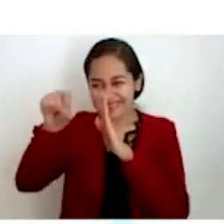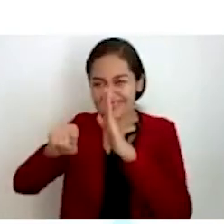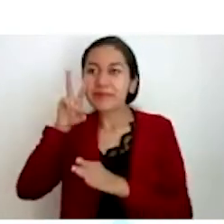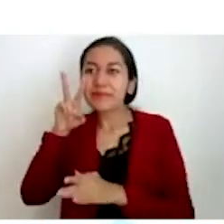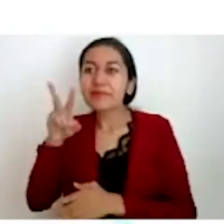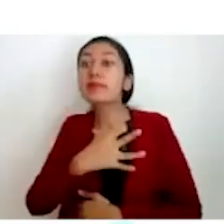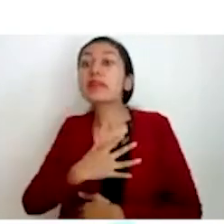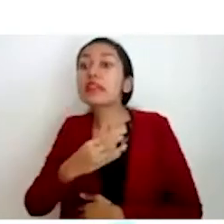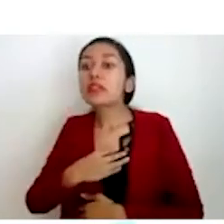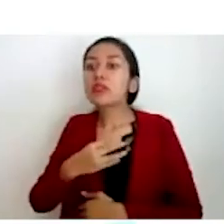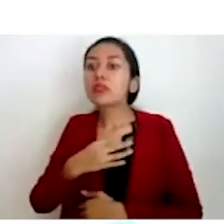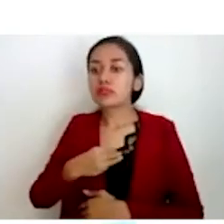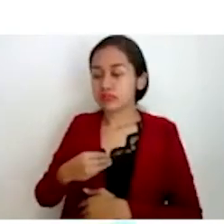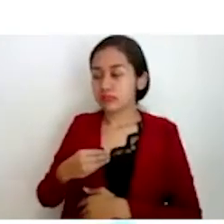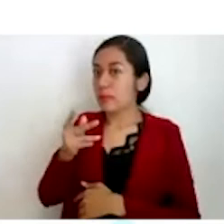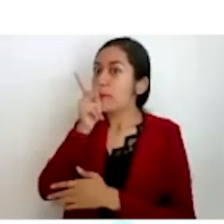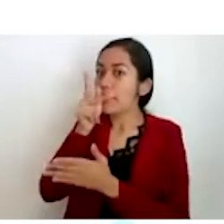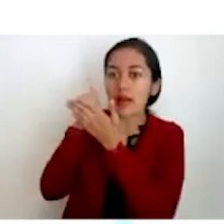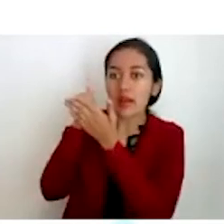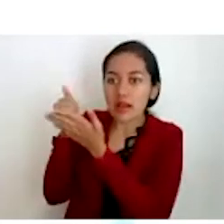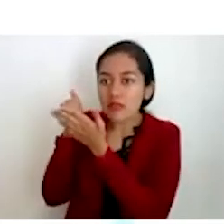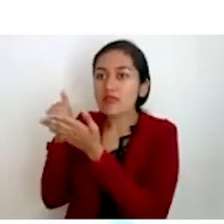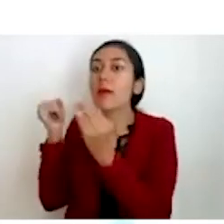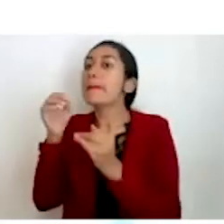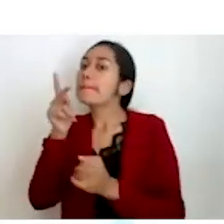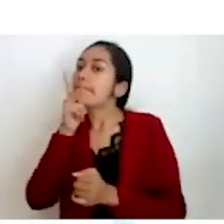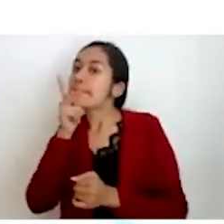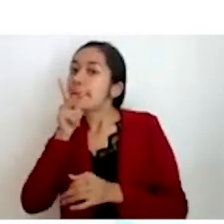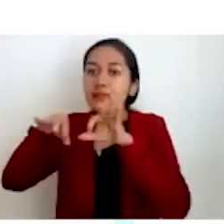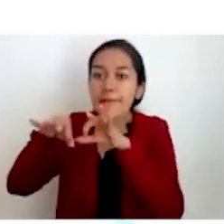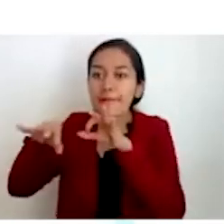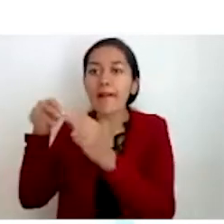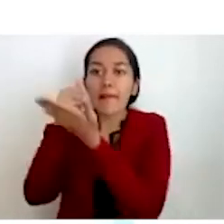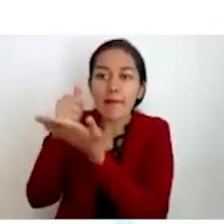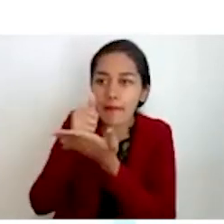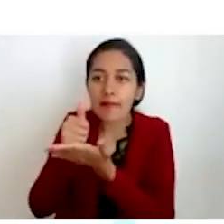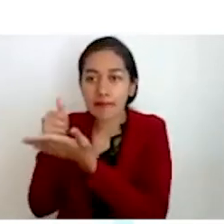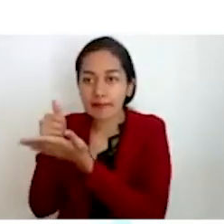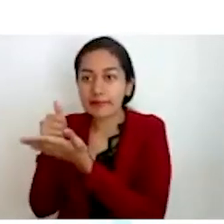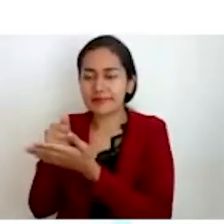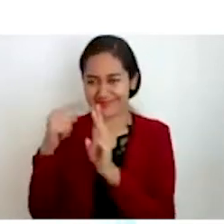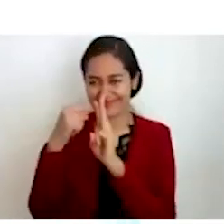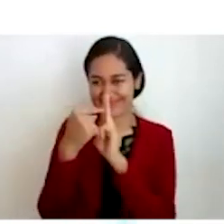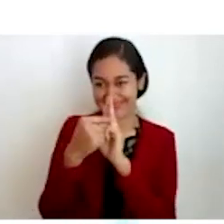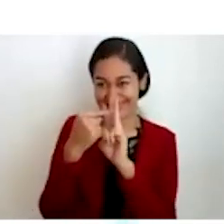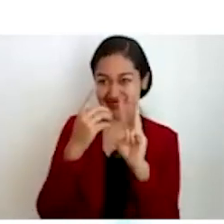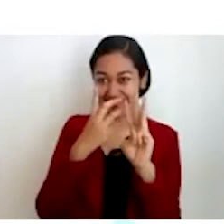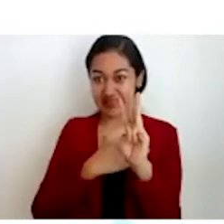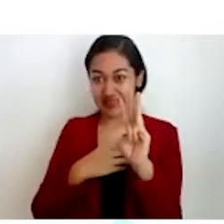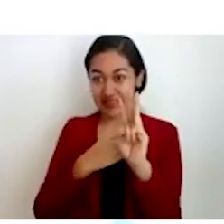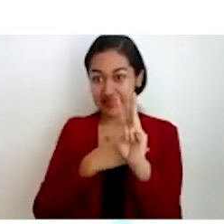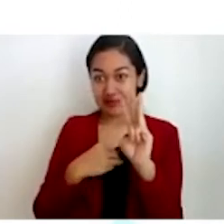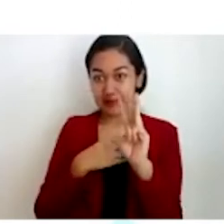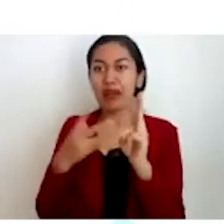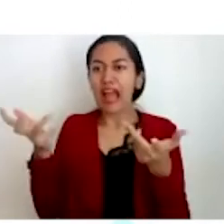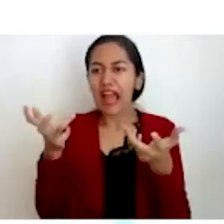recreo, pero sobre todo de trabajo. Los tres hijos fabrican y empaquetan veneno para ratas que el padre sale